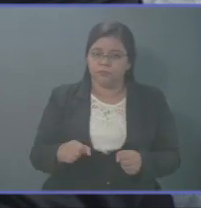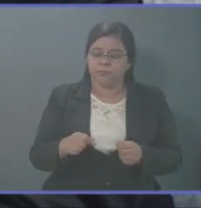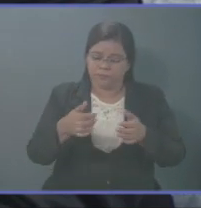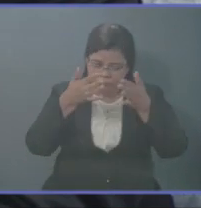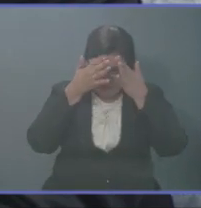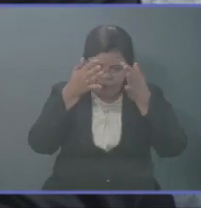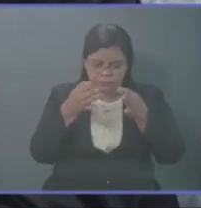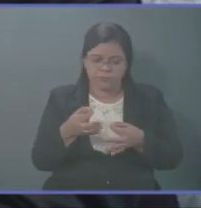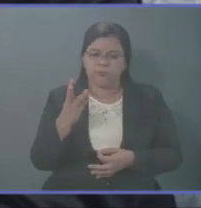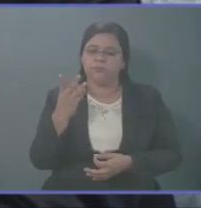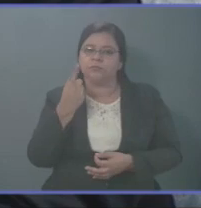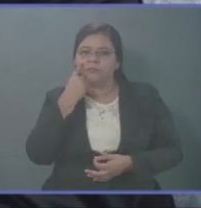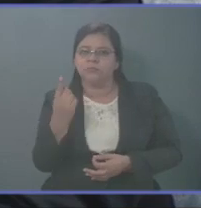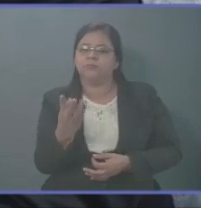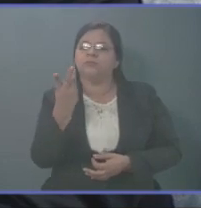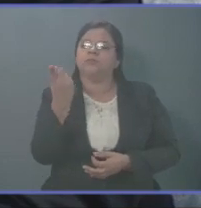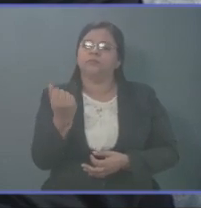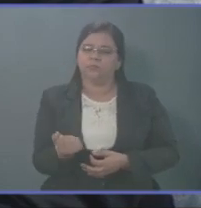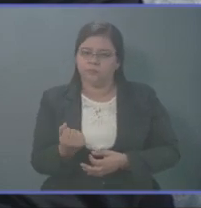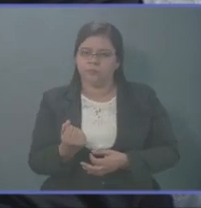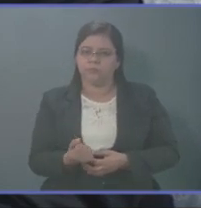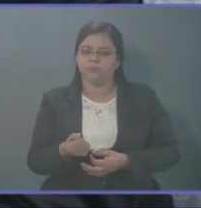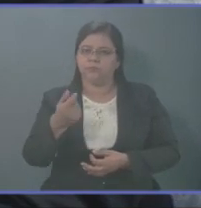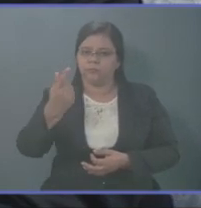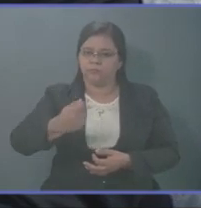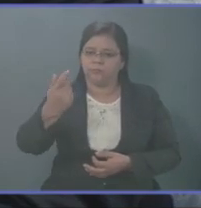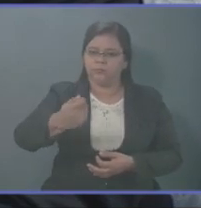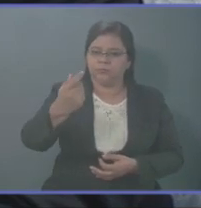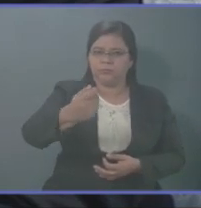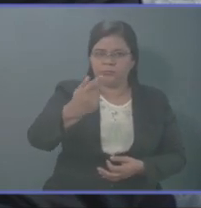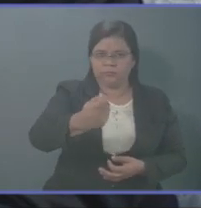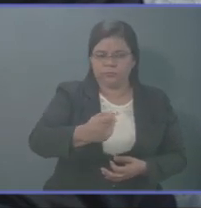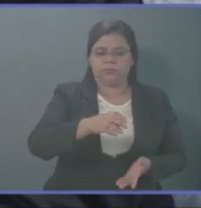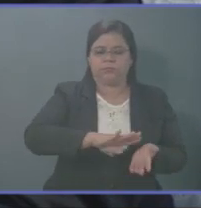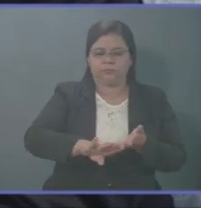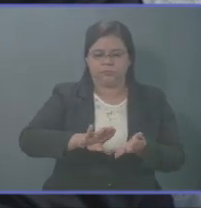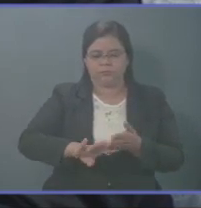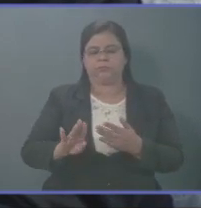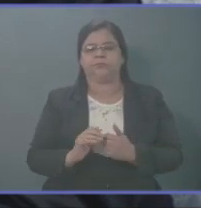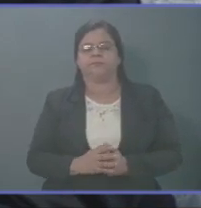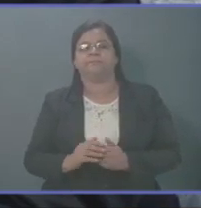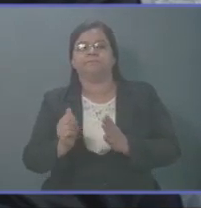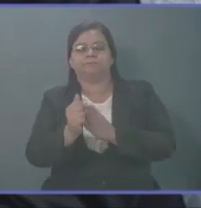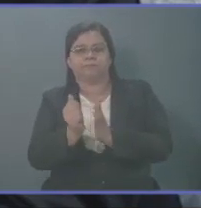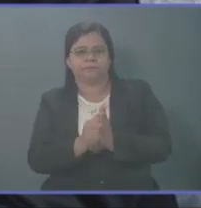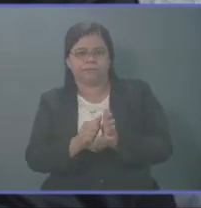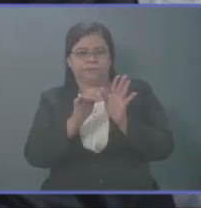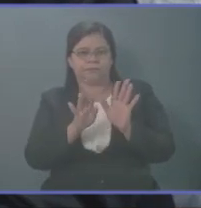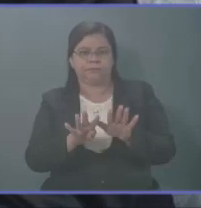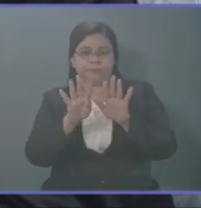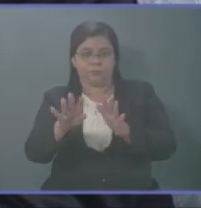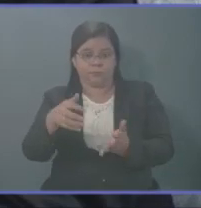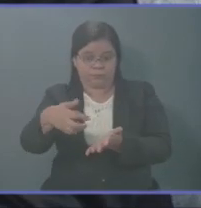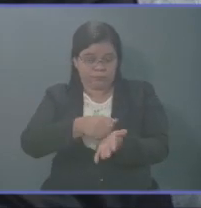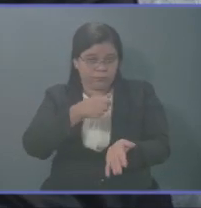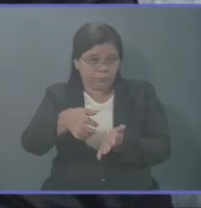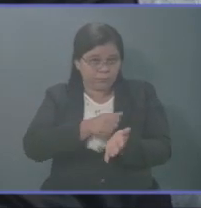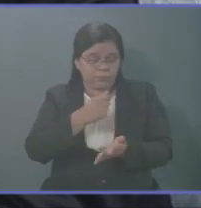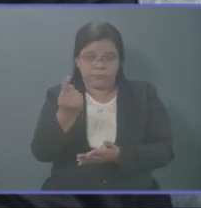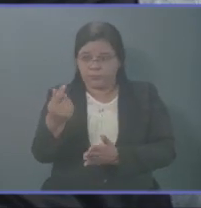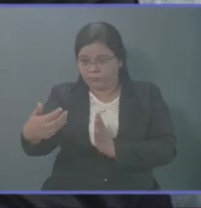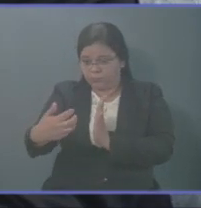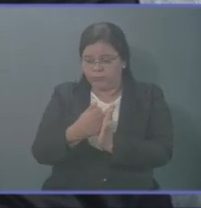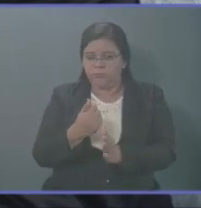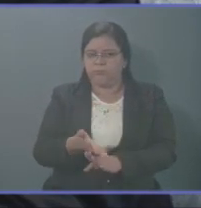resolución, las cuotas o la reestructuración de ellas según sea el caso. Artículo 19. Las multas y los intereses que hubieran